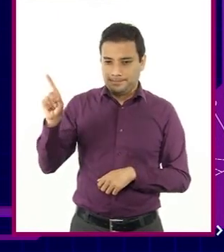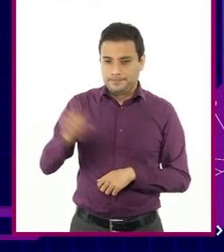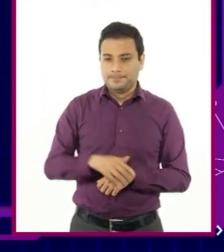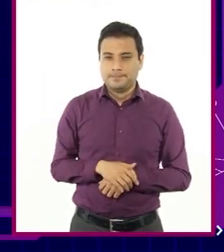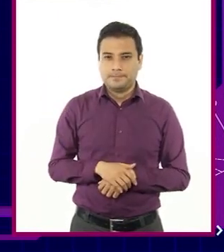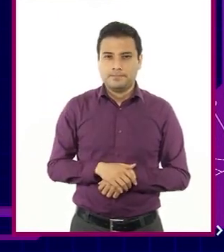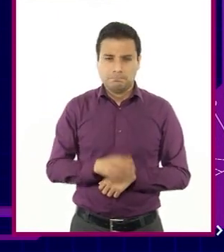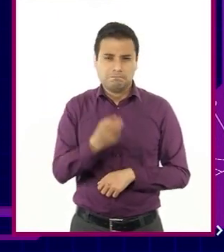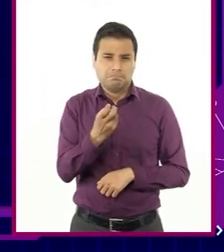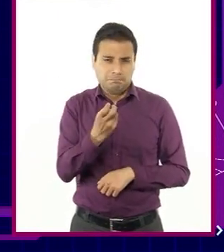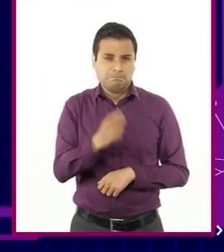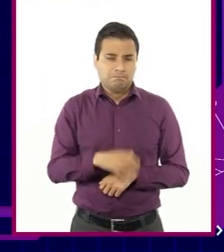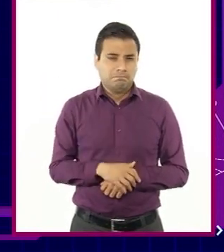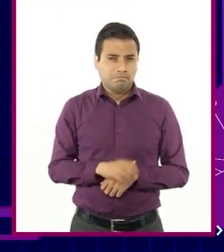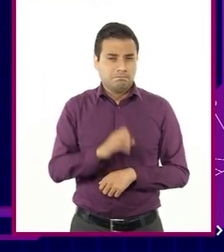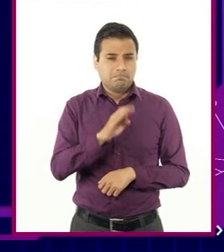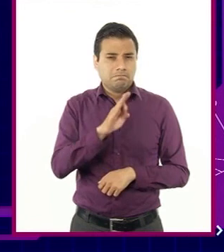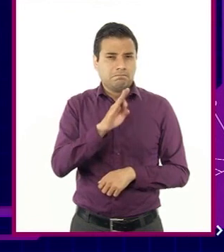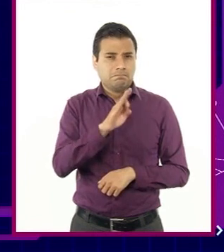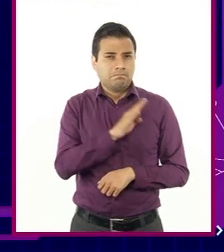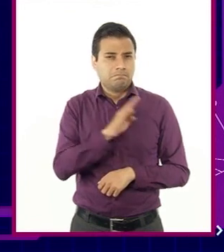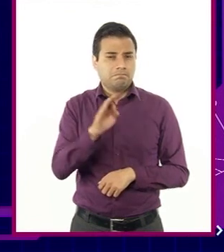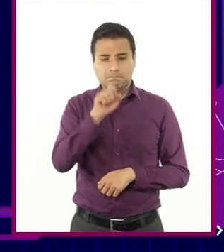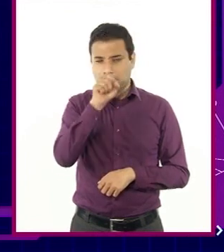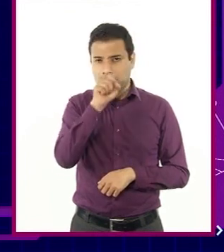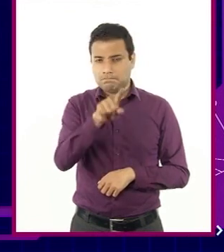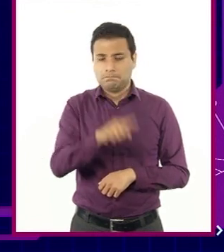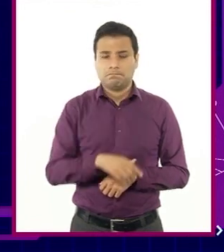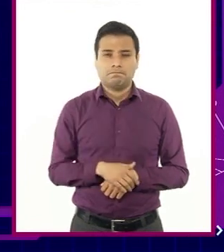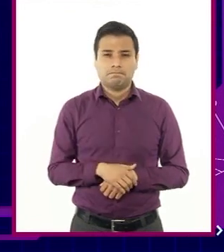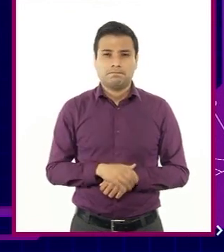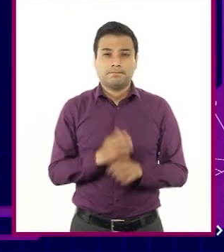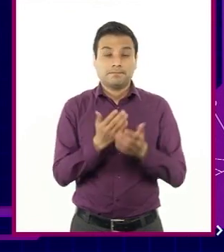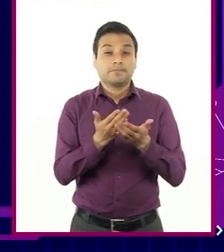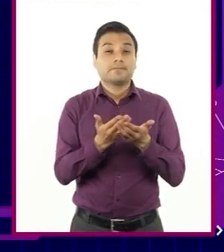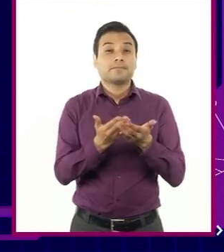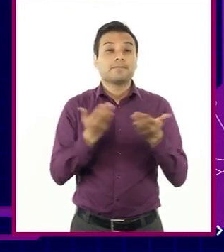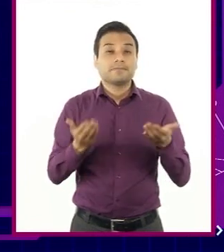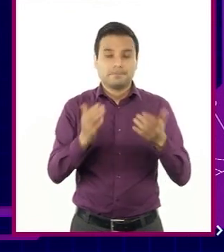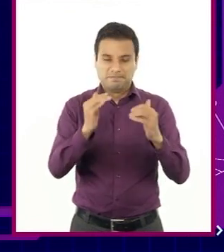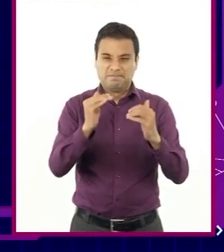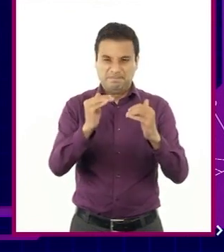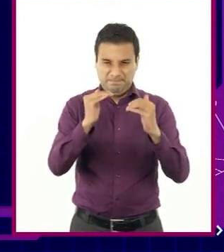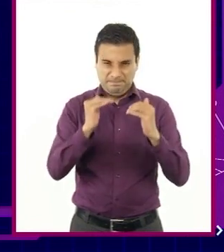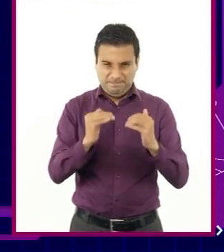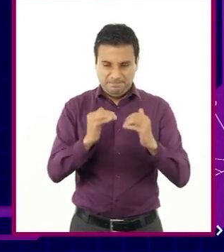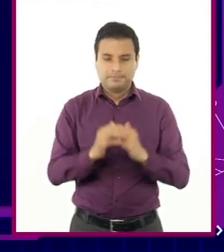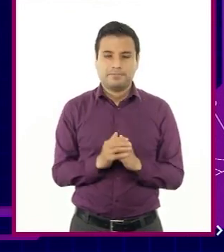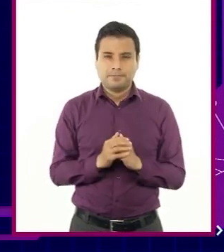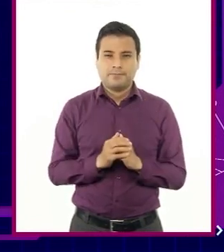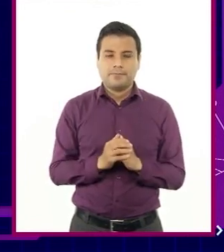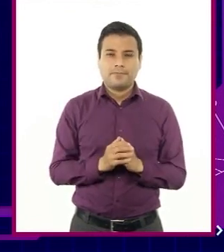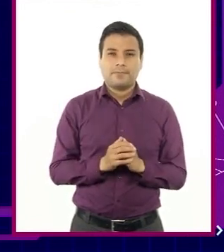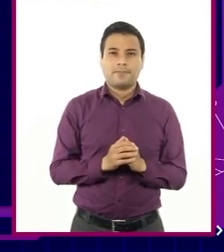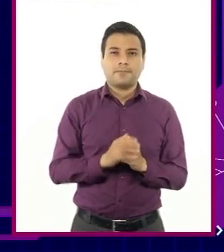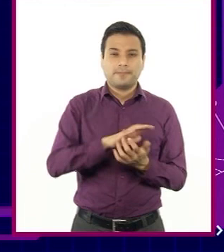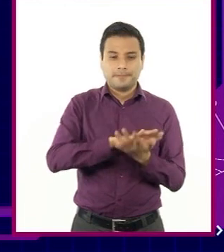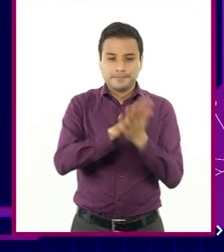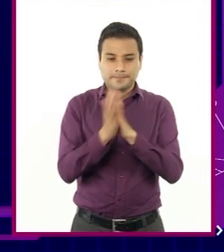kilómetros, que es otra forma de referirnos a la longitud de la barda. Ahora Para convertir esta medida a millas,